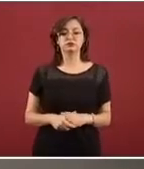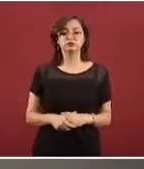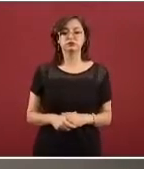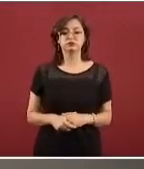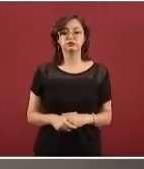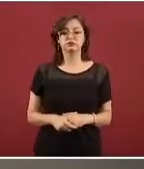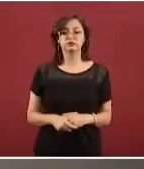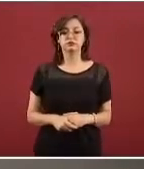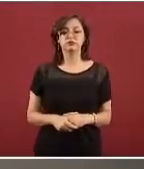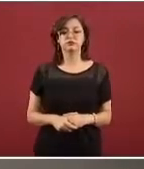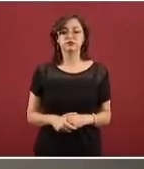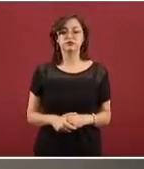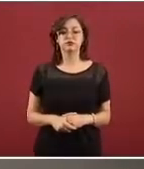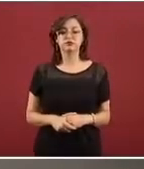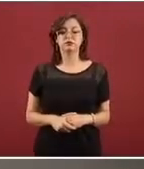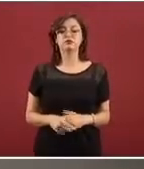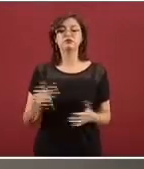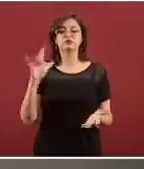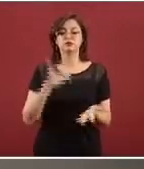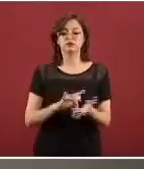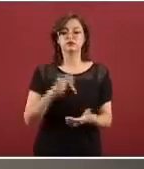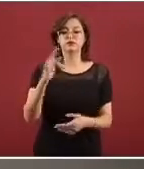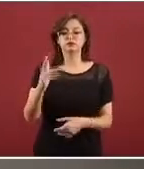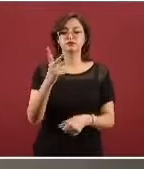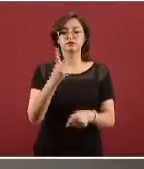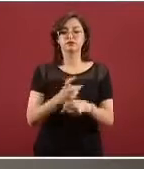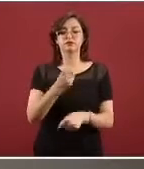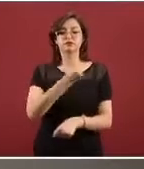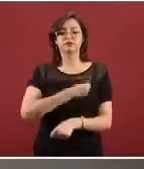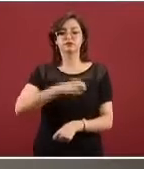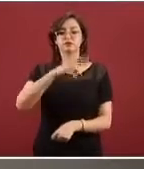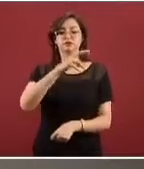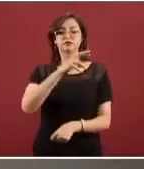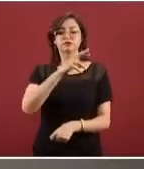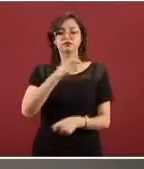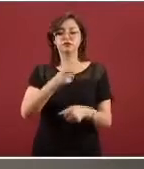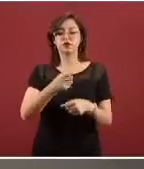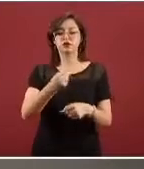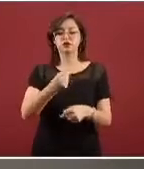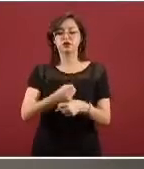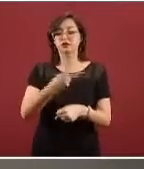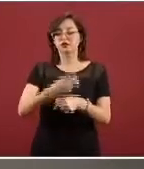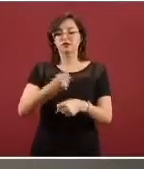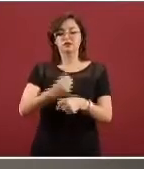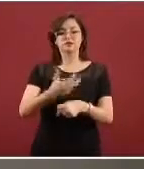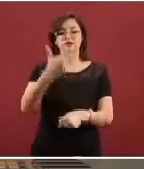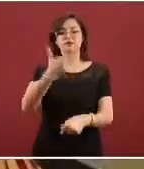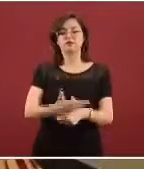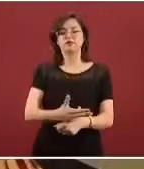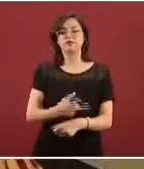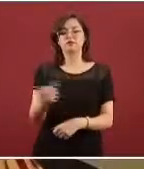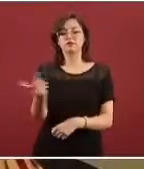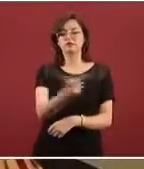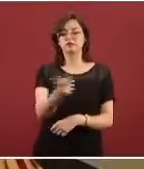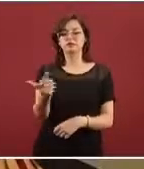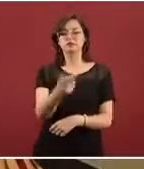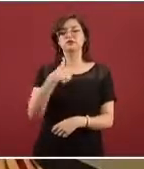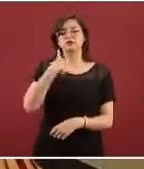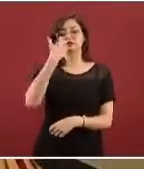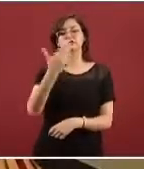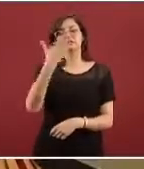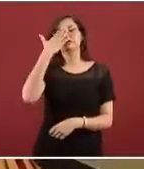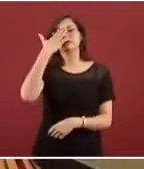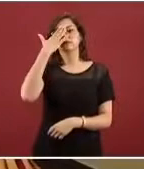Gracias, subsecretario y el canciller Ebrard. Me gustaría saber, Saturnino Reyes de Diario Locutor,